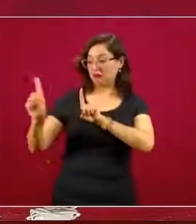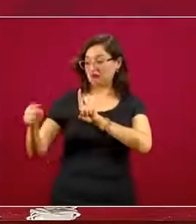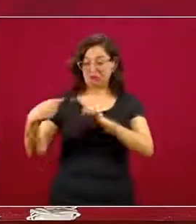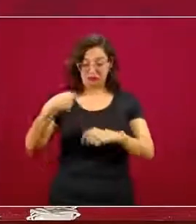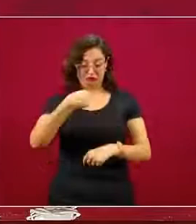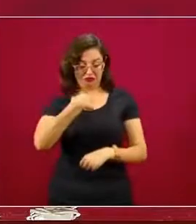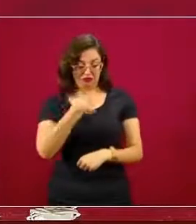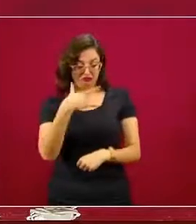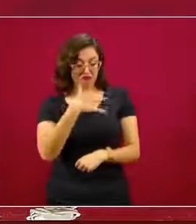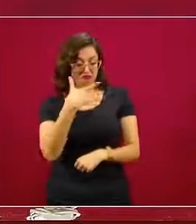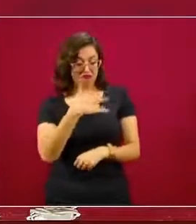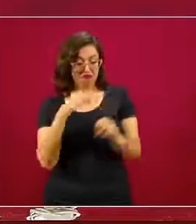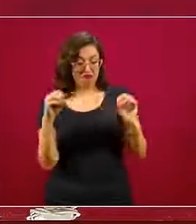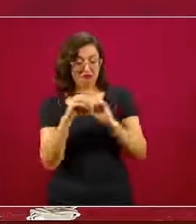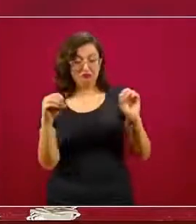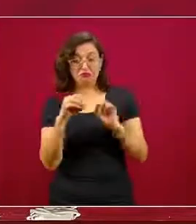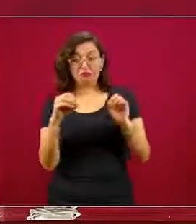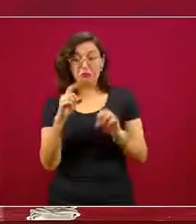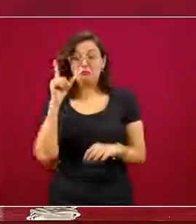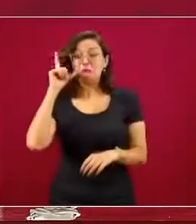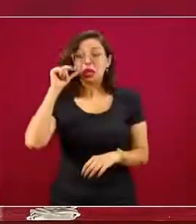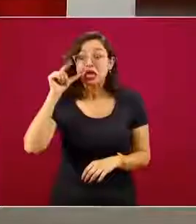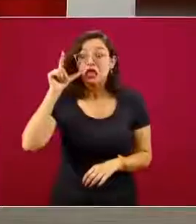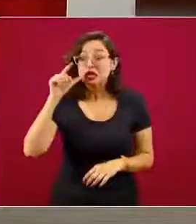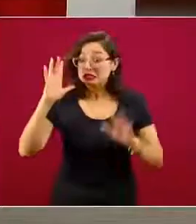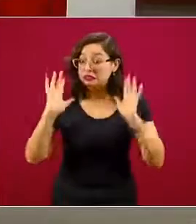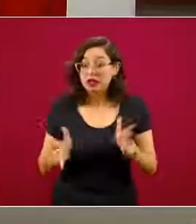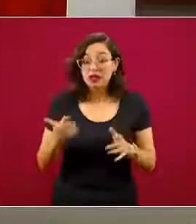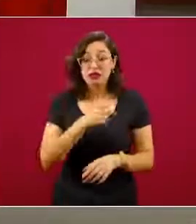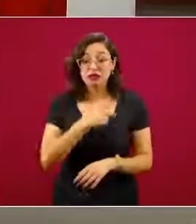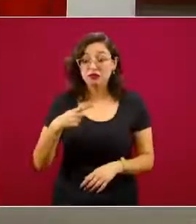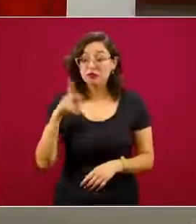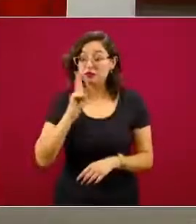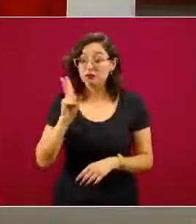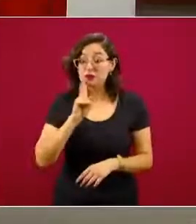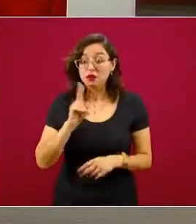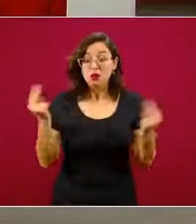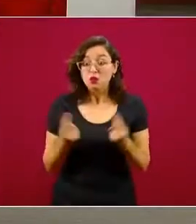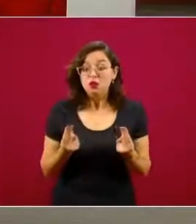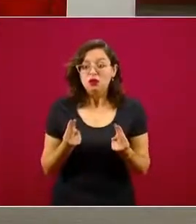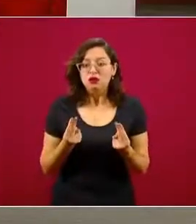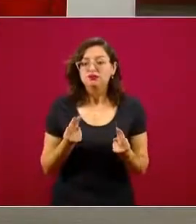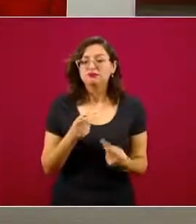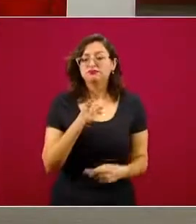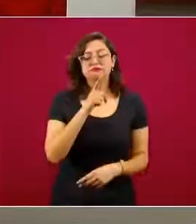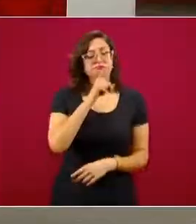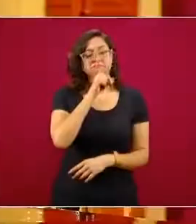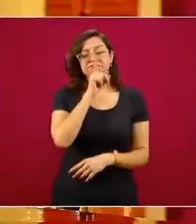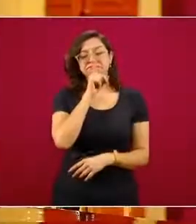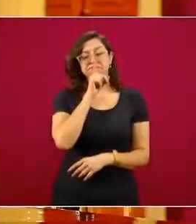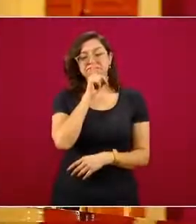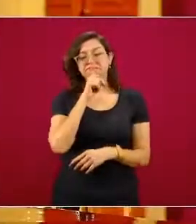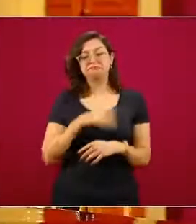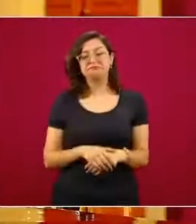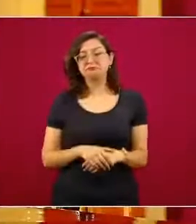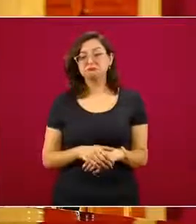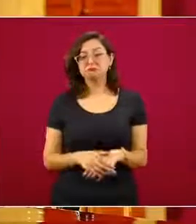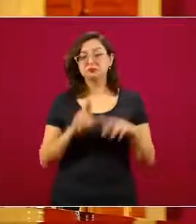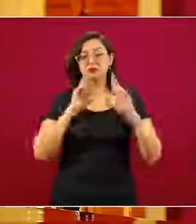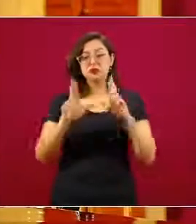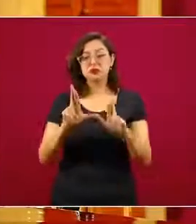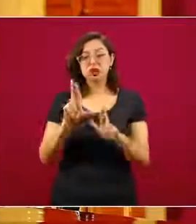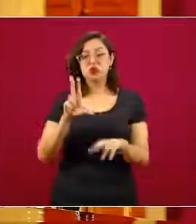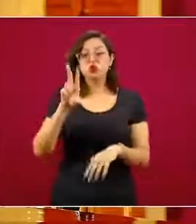hay una urgencia de hacer la prueba al día siguiente del contacto, porque esa persona lo más probable es que tenga la prueba